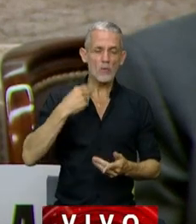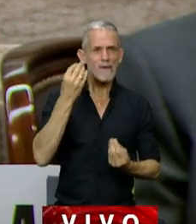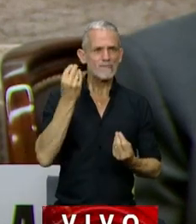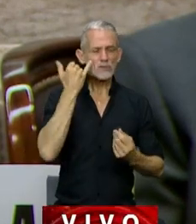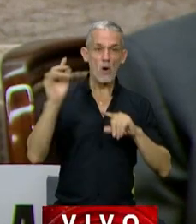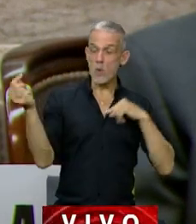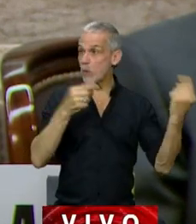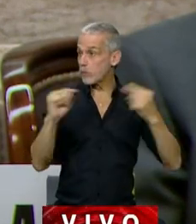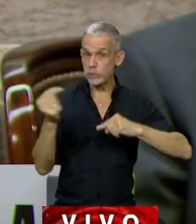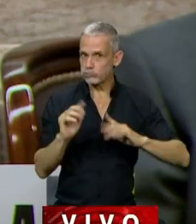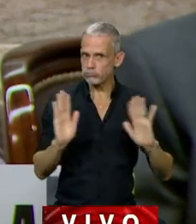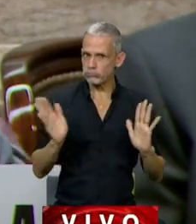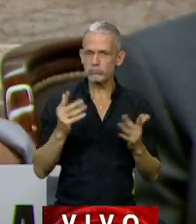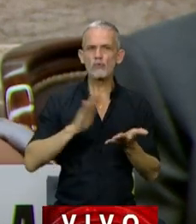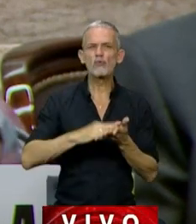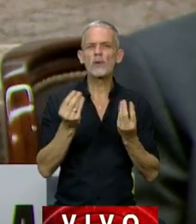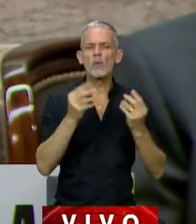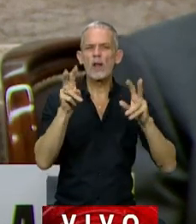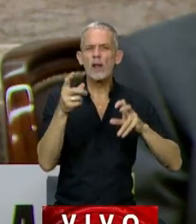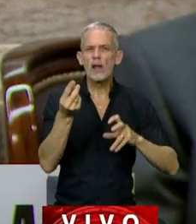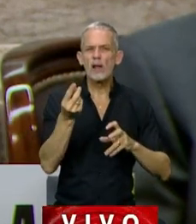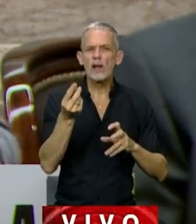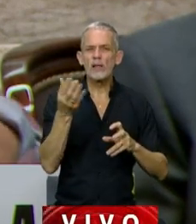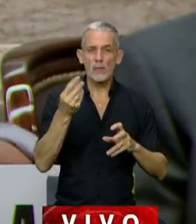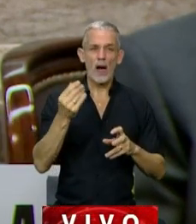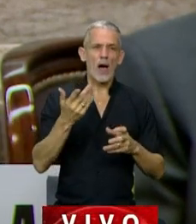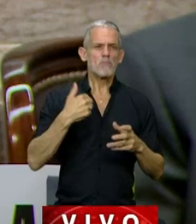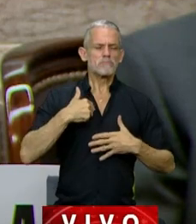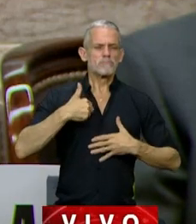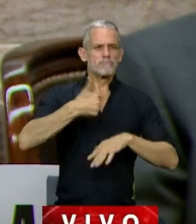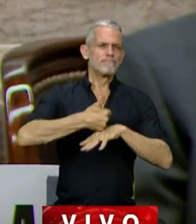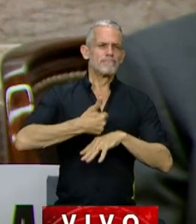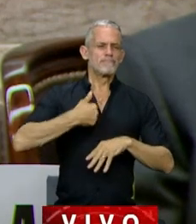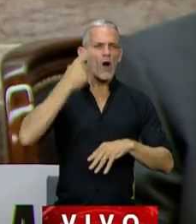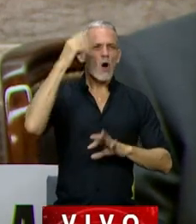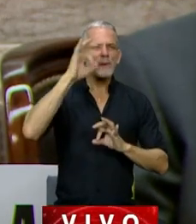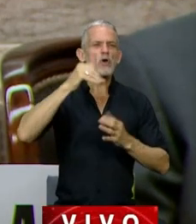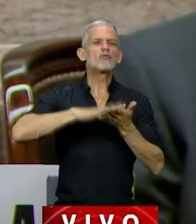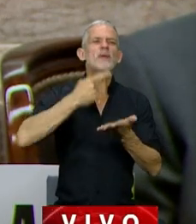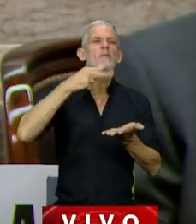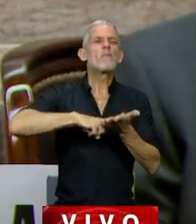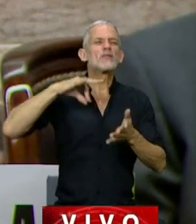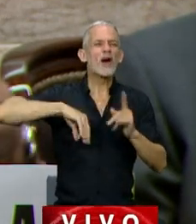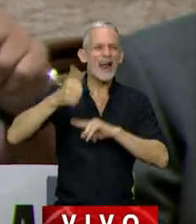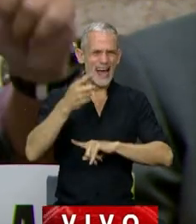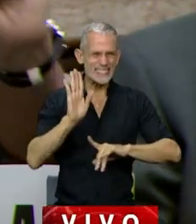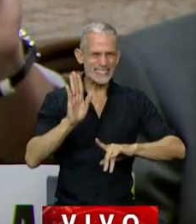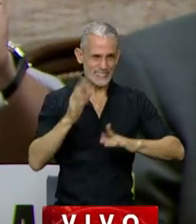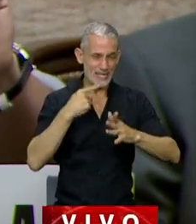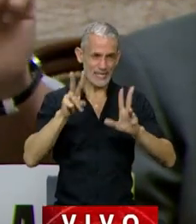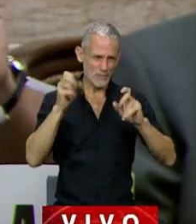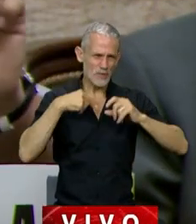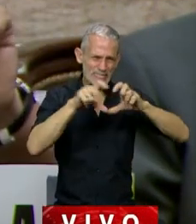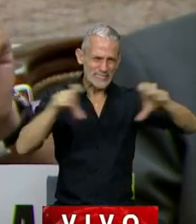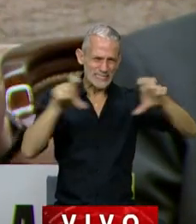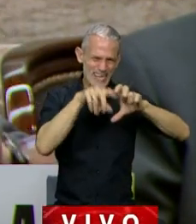una polémica con respecto a nuestra posición sobre el impuesto a las ganancias. Y permítame leerle